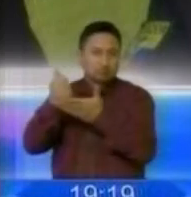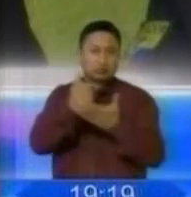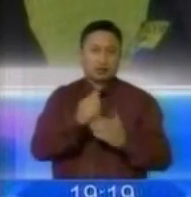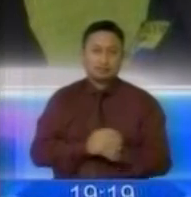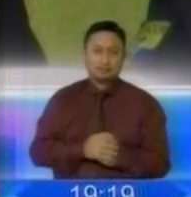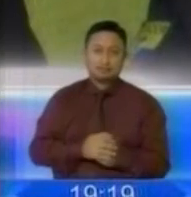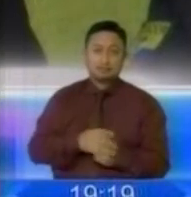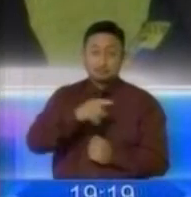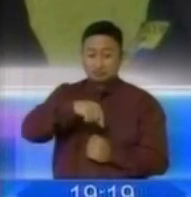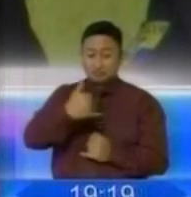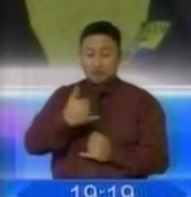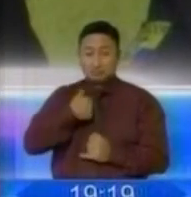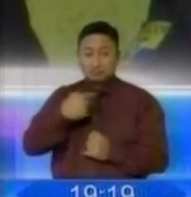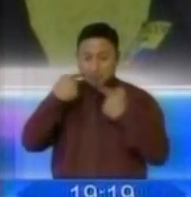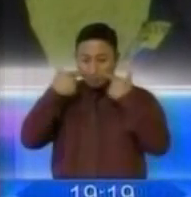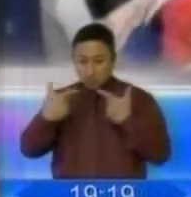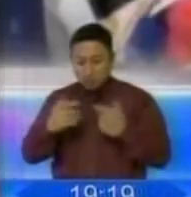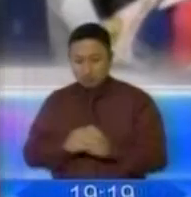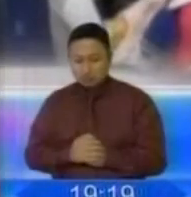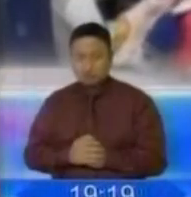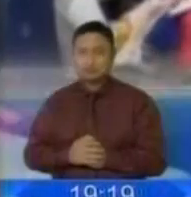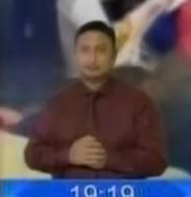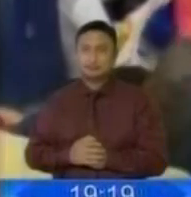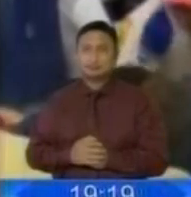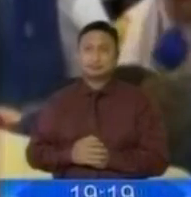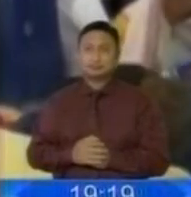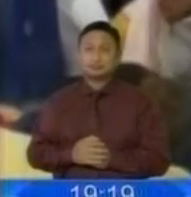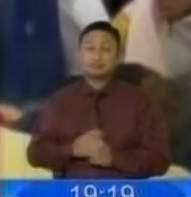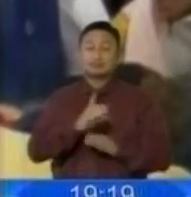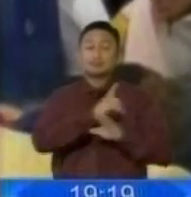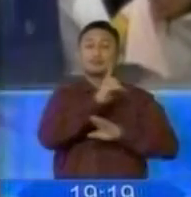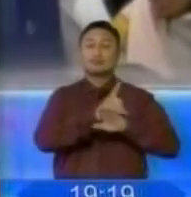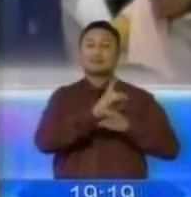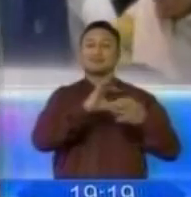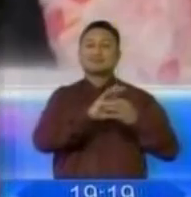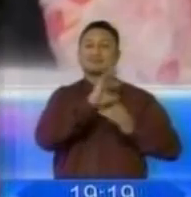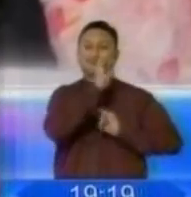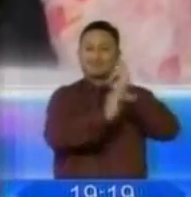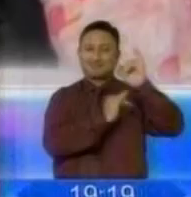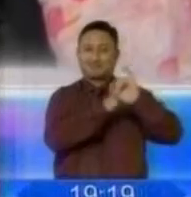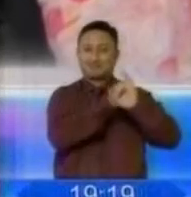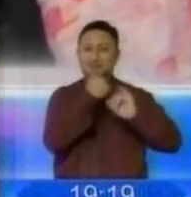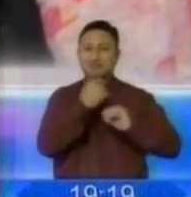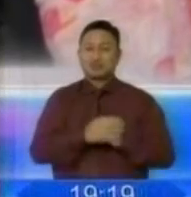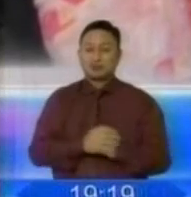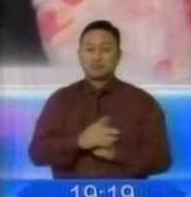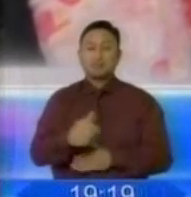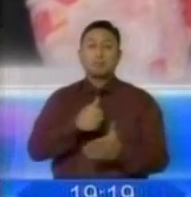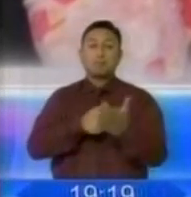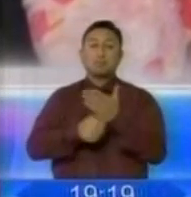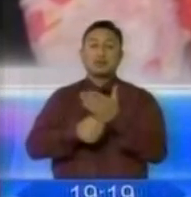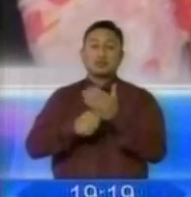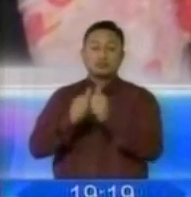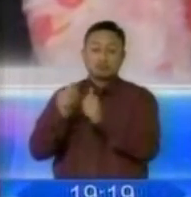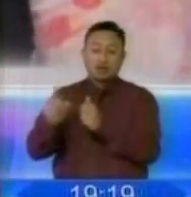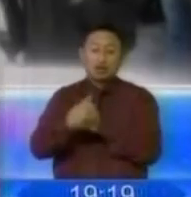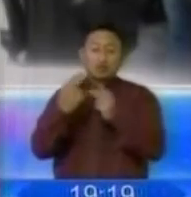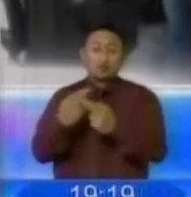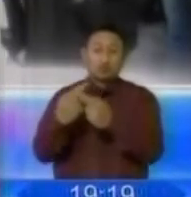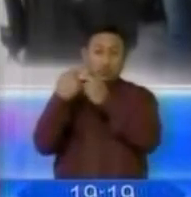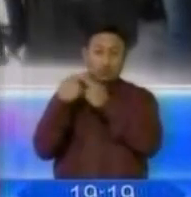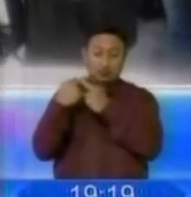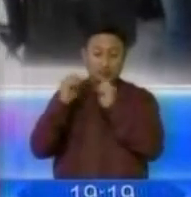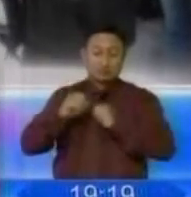Hemos de estar ahí presentes. Mientras que desde la Dirección de Relaciones Exteriores se aseguró que los ministerios competentes en esta